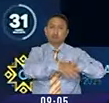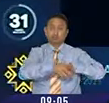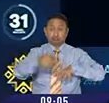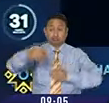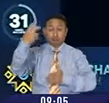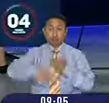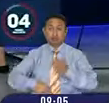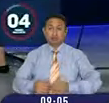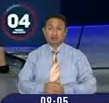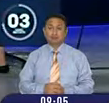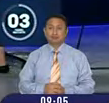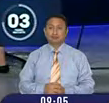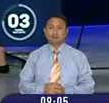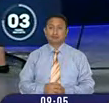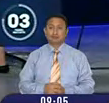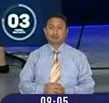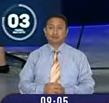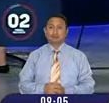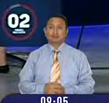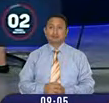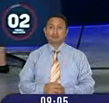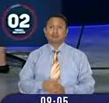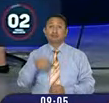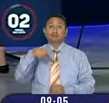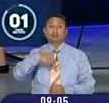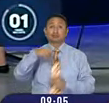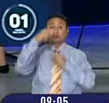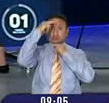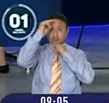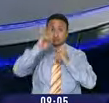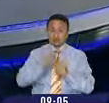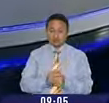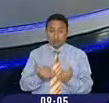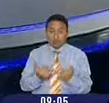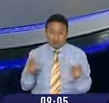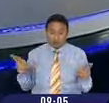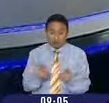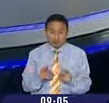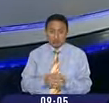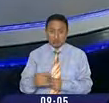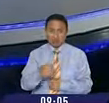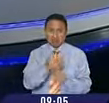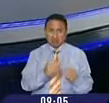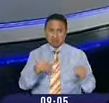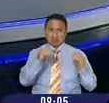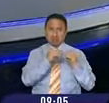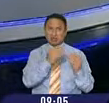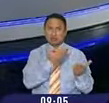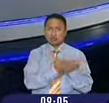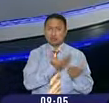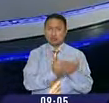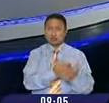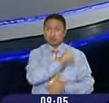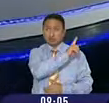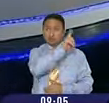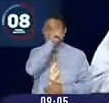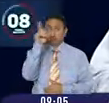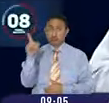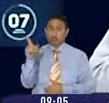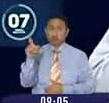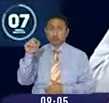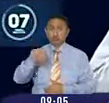sanciones respectivas. Lo expuesto en esta nota es un resumen. Si usted desea conocer a profundidad las propuestas de los